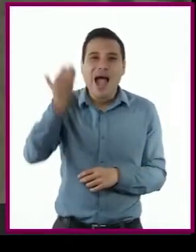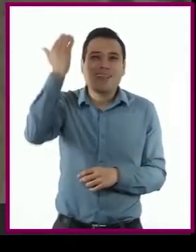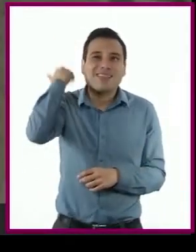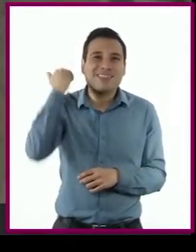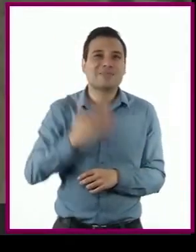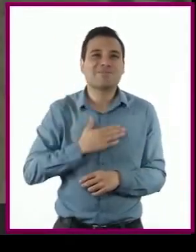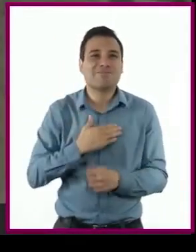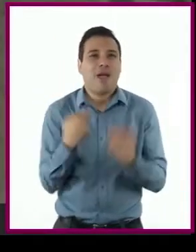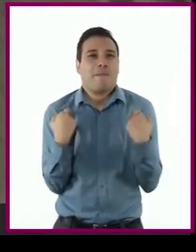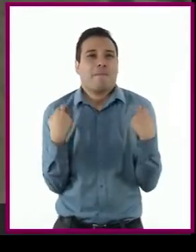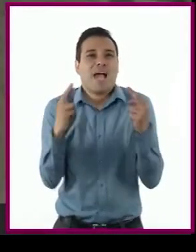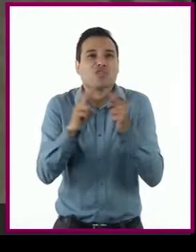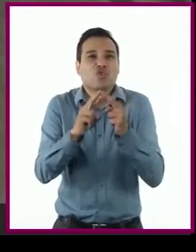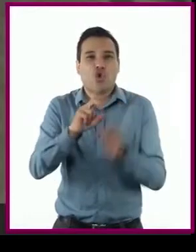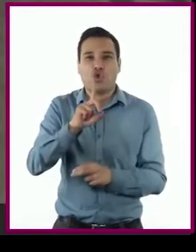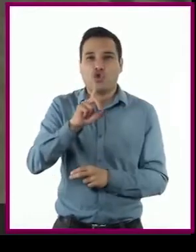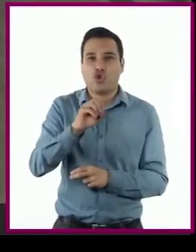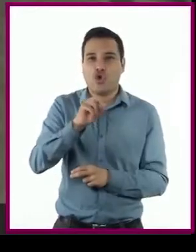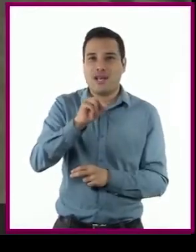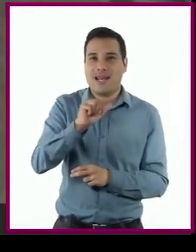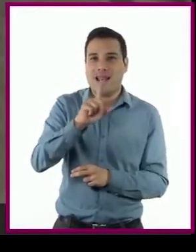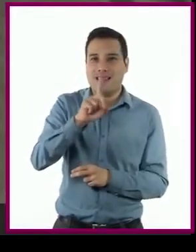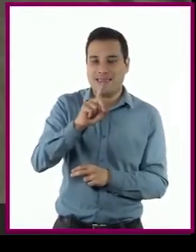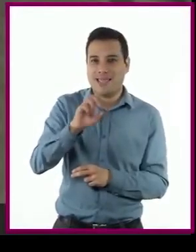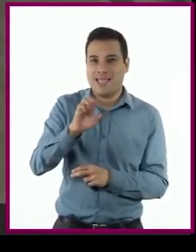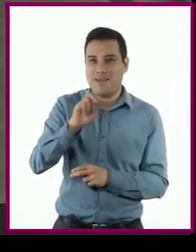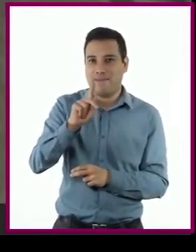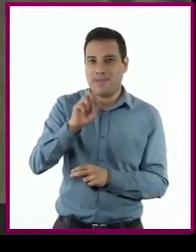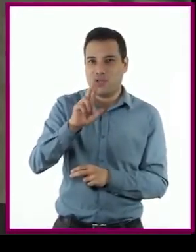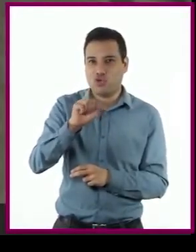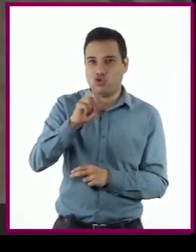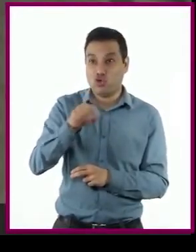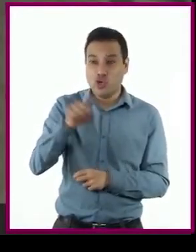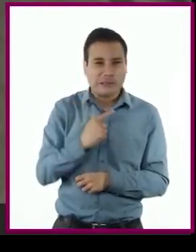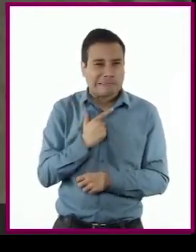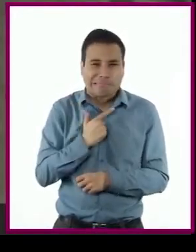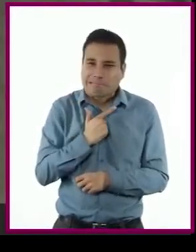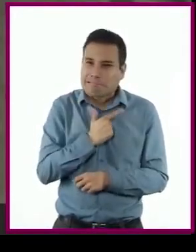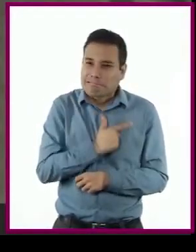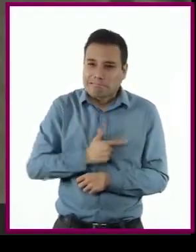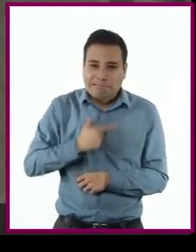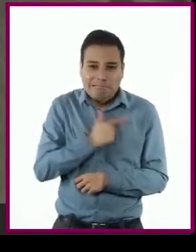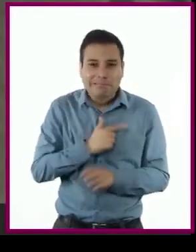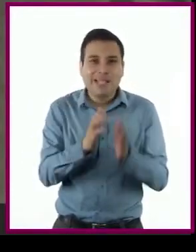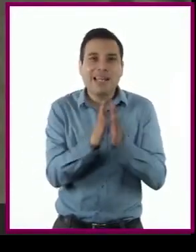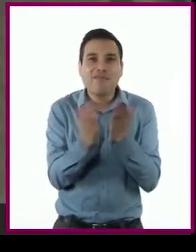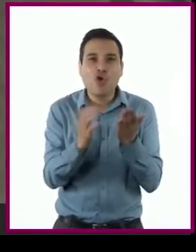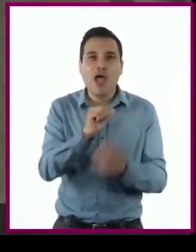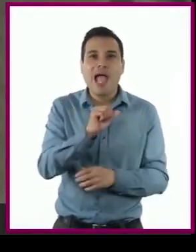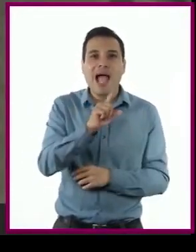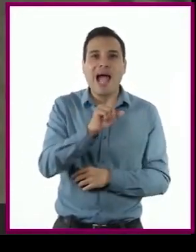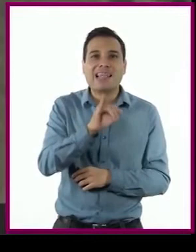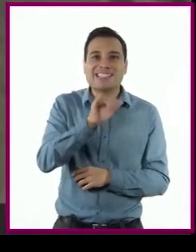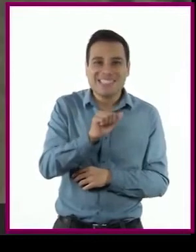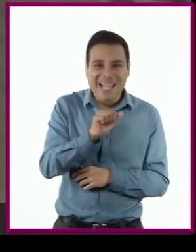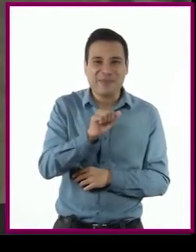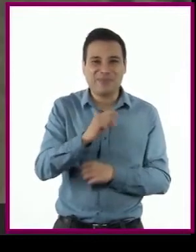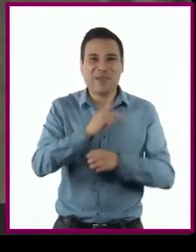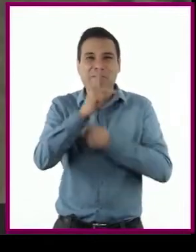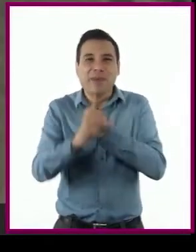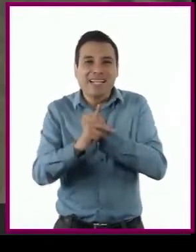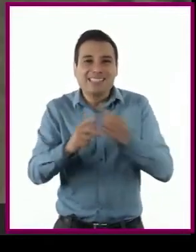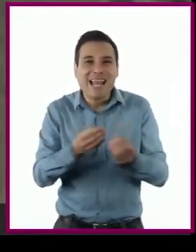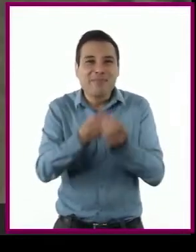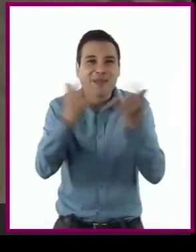mi profesor Donald Epperson, a quien le gustaba mucho Alicia en el País de las Maravillas de Lewis